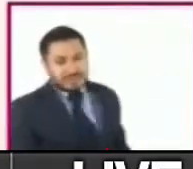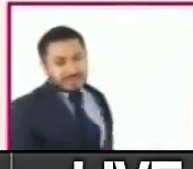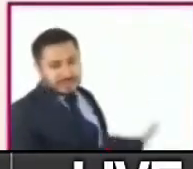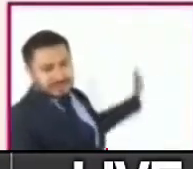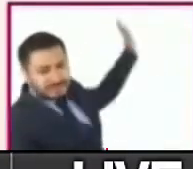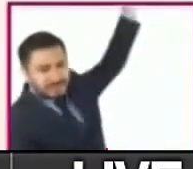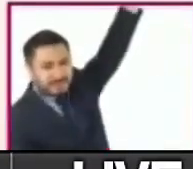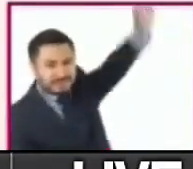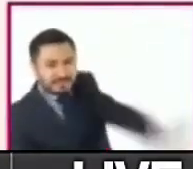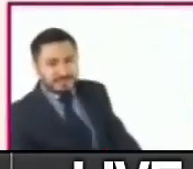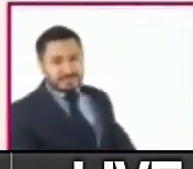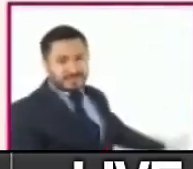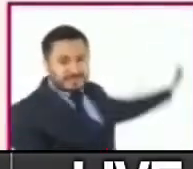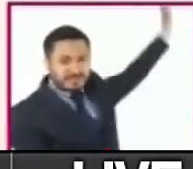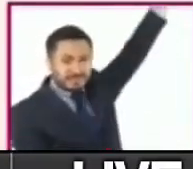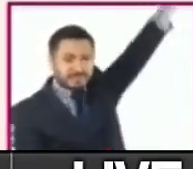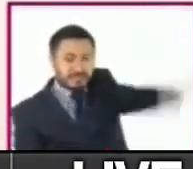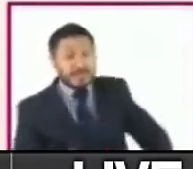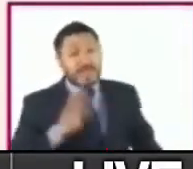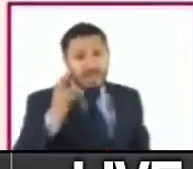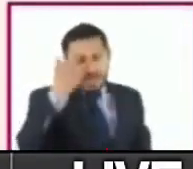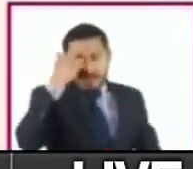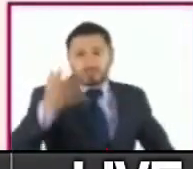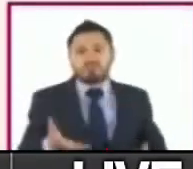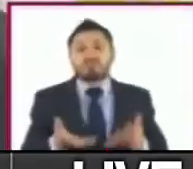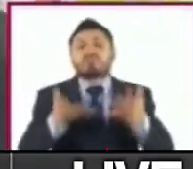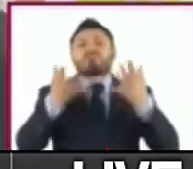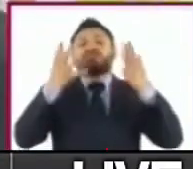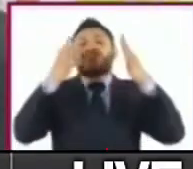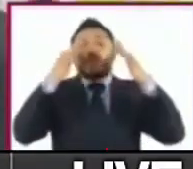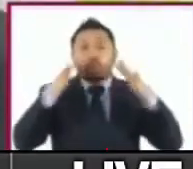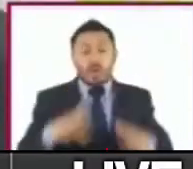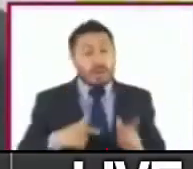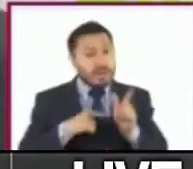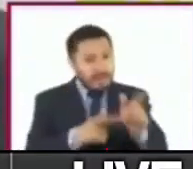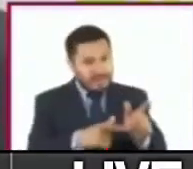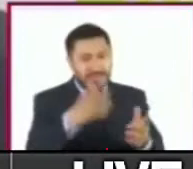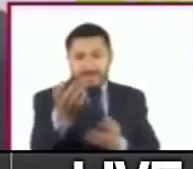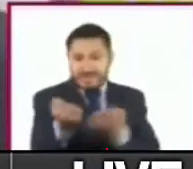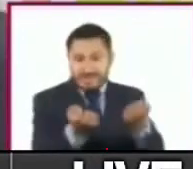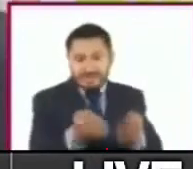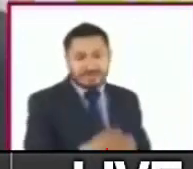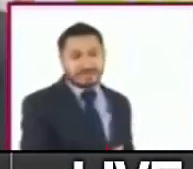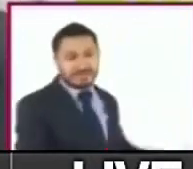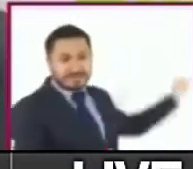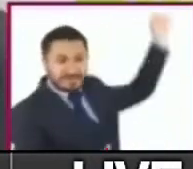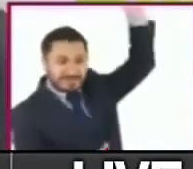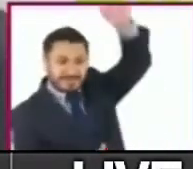Recuerda respirar mientras sigues haciendo tu movimiento. Eso es.